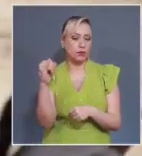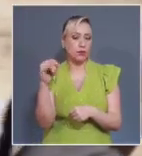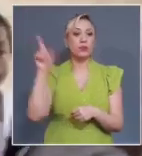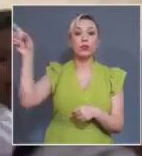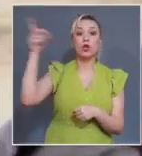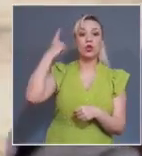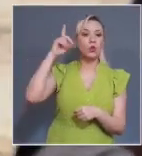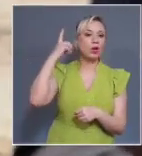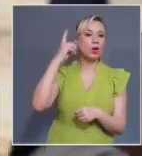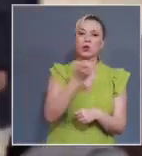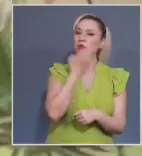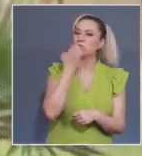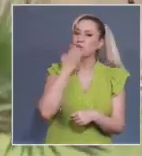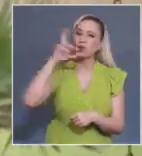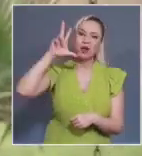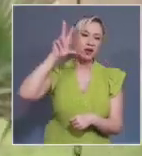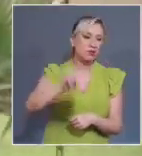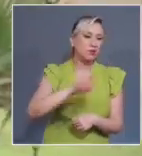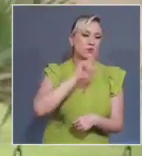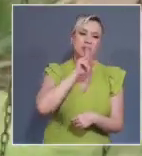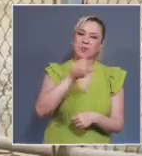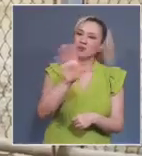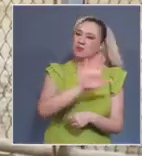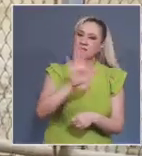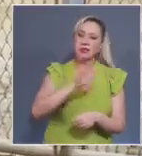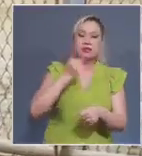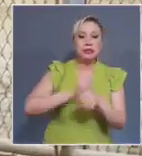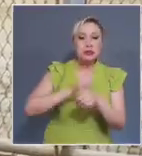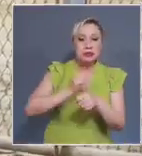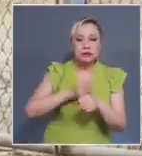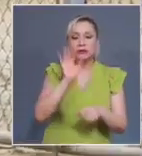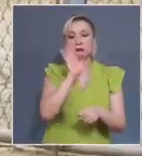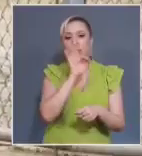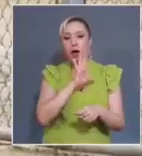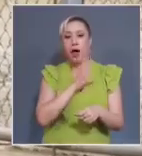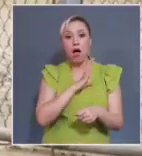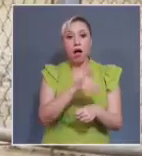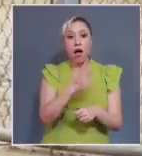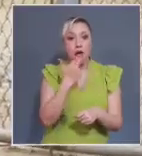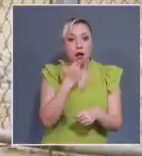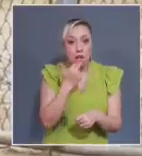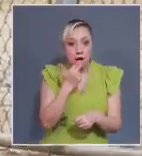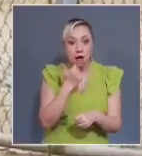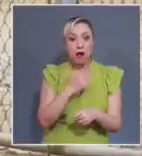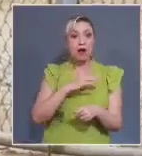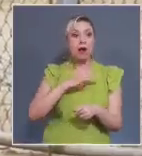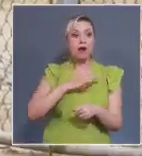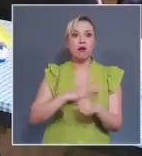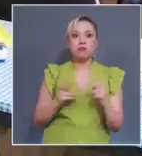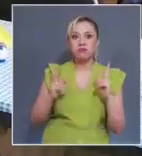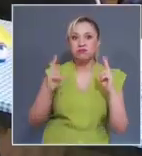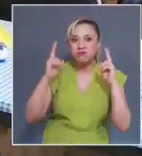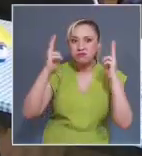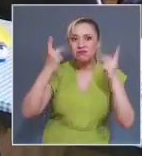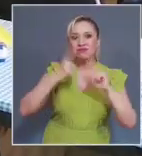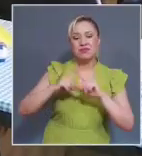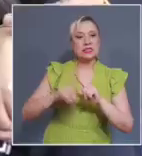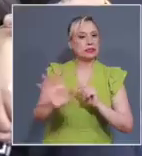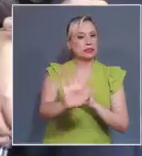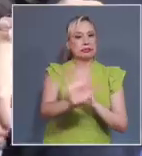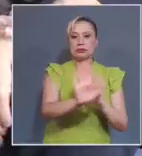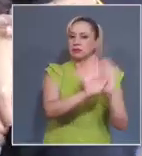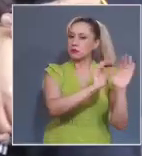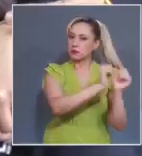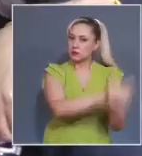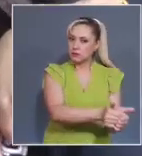y adolescentes con padecimientos y enfermedades para evitar el golpe de calor. Y en San Luis Potosí podrán salir 1 hora